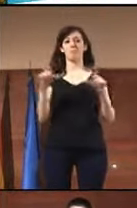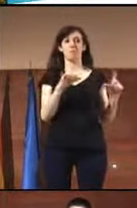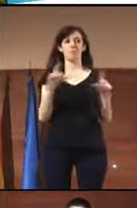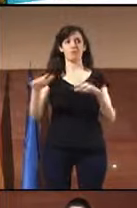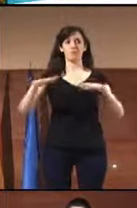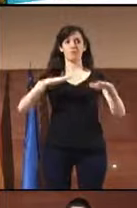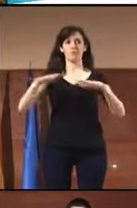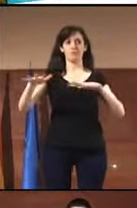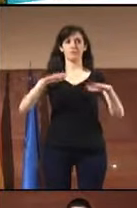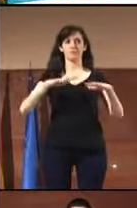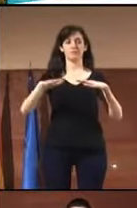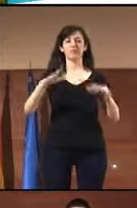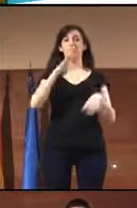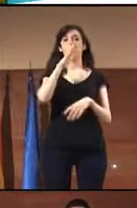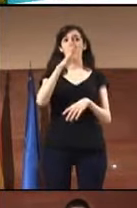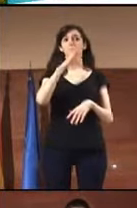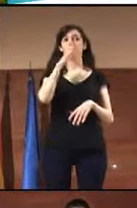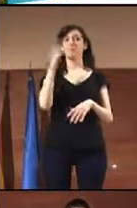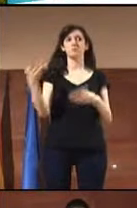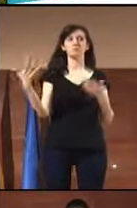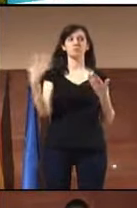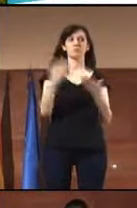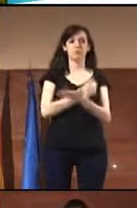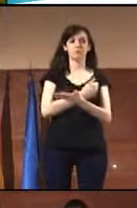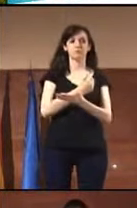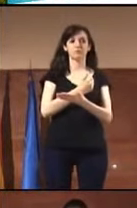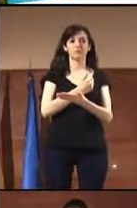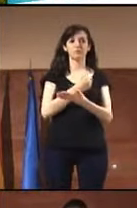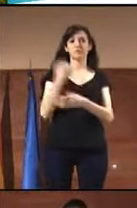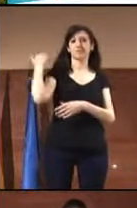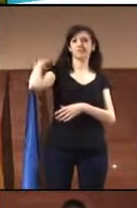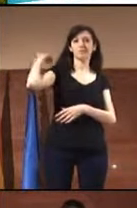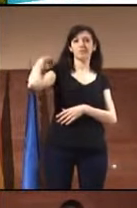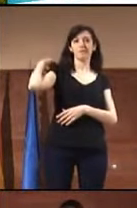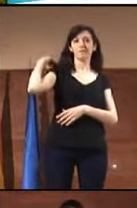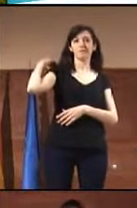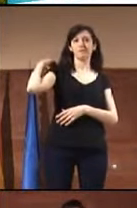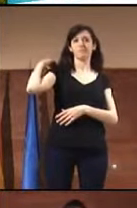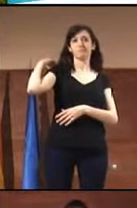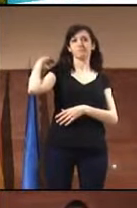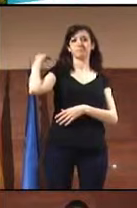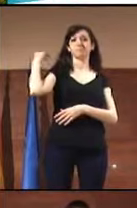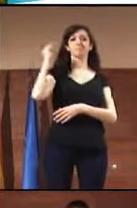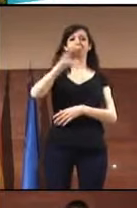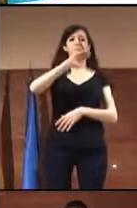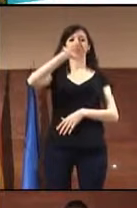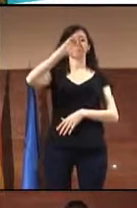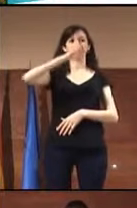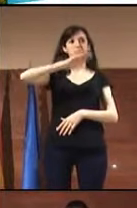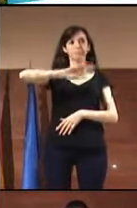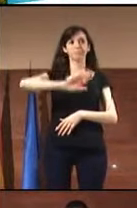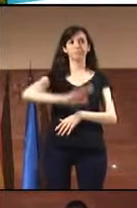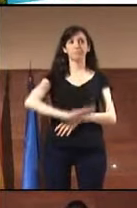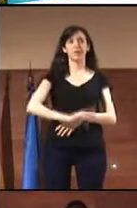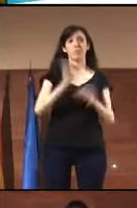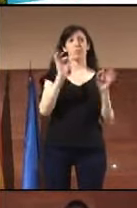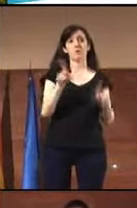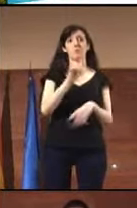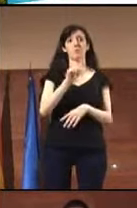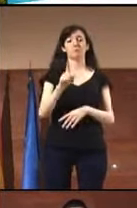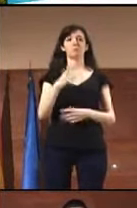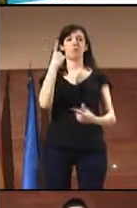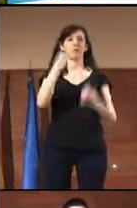qué? Porque no todos tenemos la curvatura lumbar a la misma altura, ni la tenemos quiizá. Hay gente con